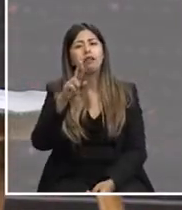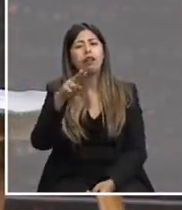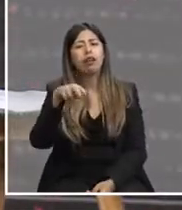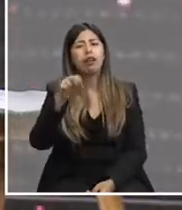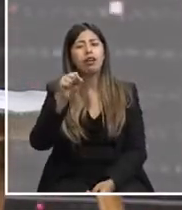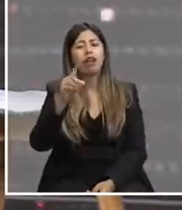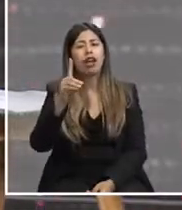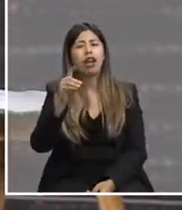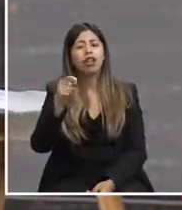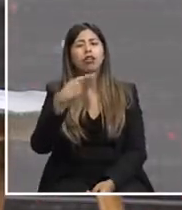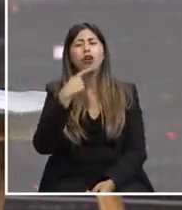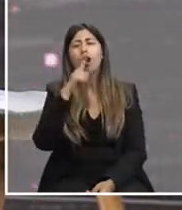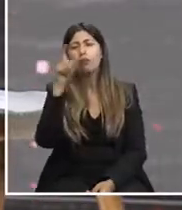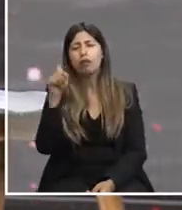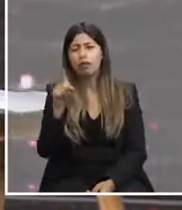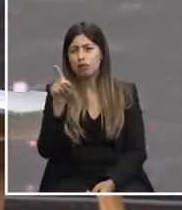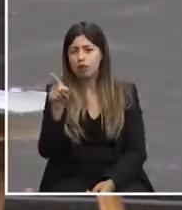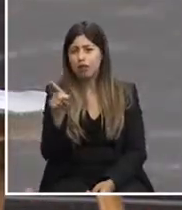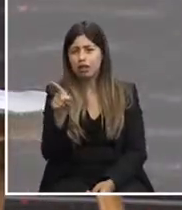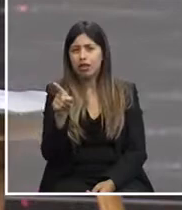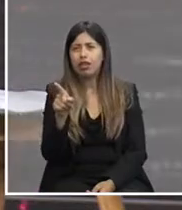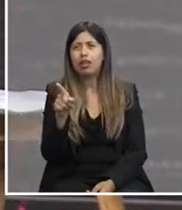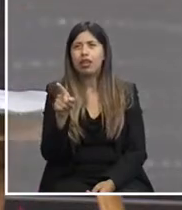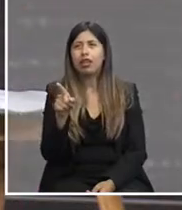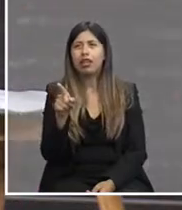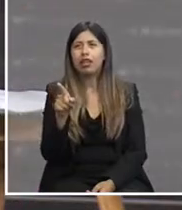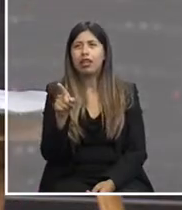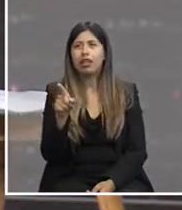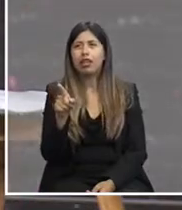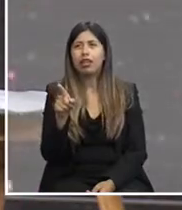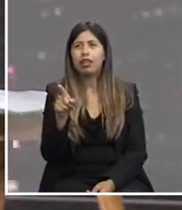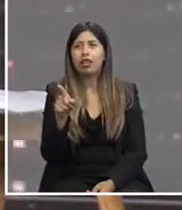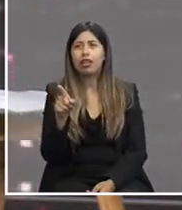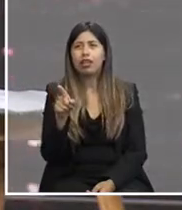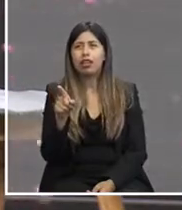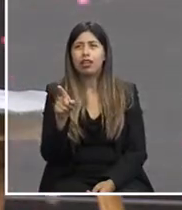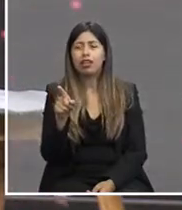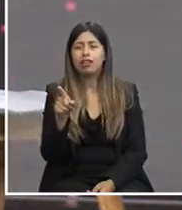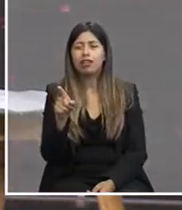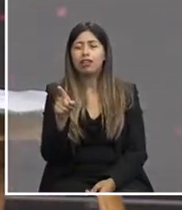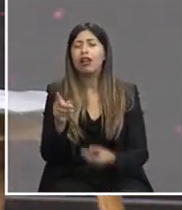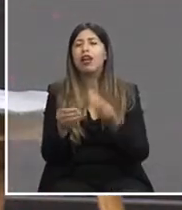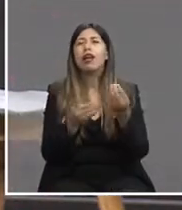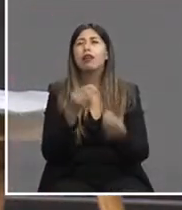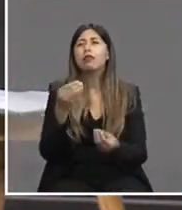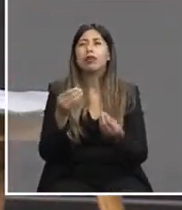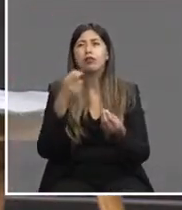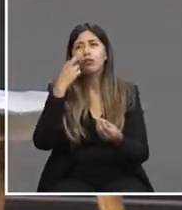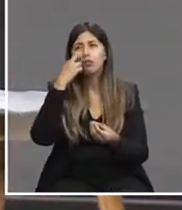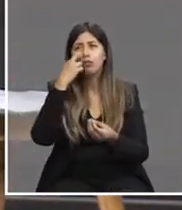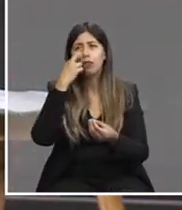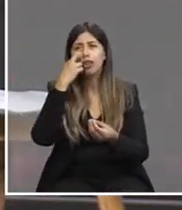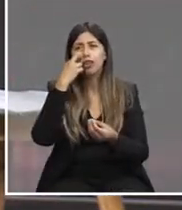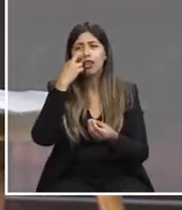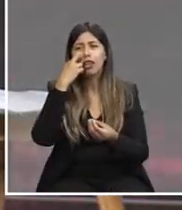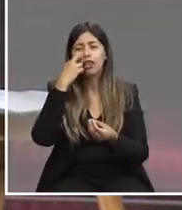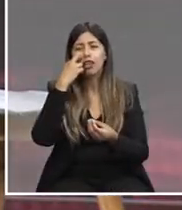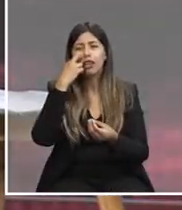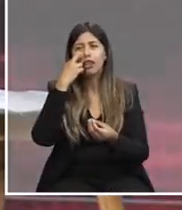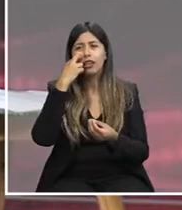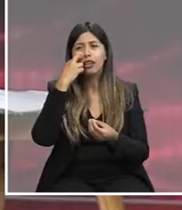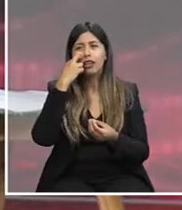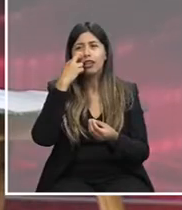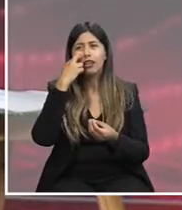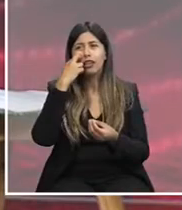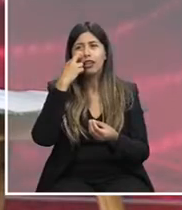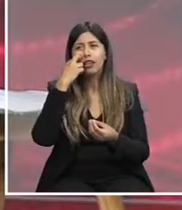vuelvo un poco a la pregunta que hacía recién en el punto como de ¿qué le pasó a la humanidad entre medio? ¿Fue